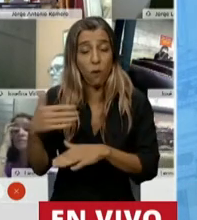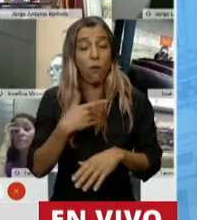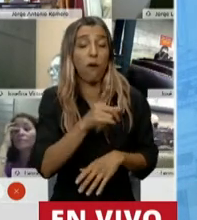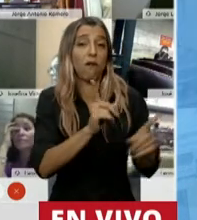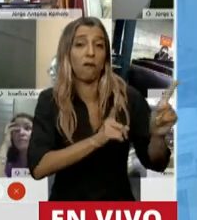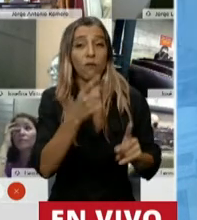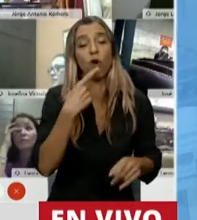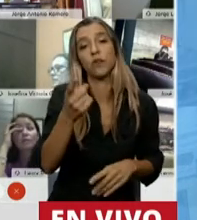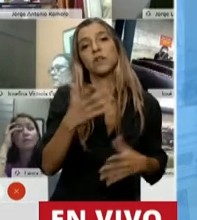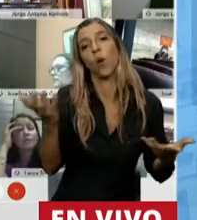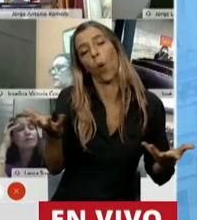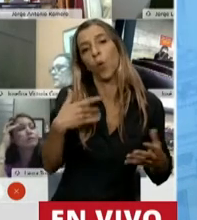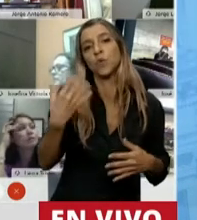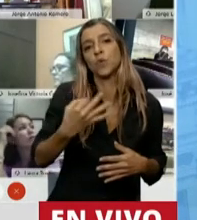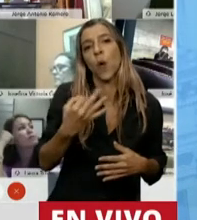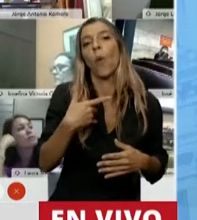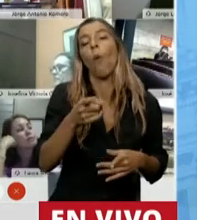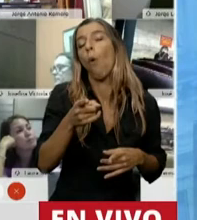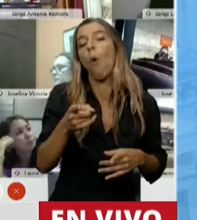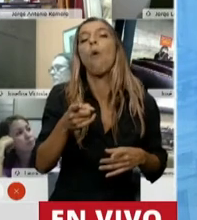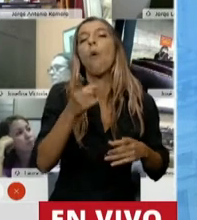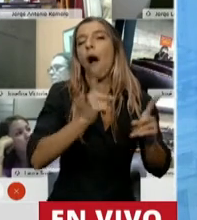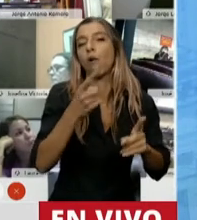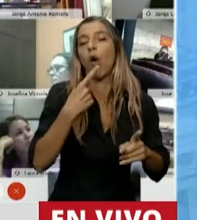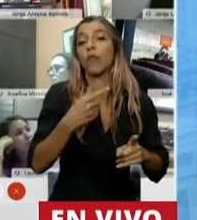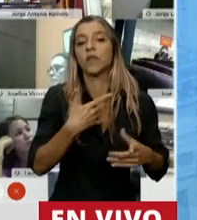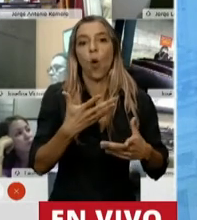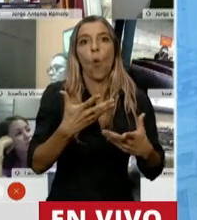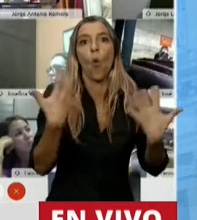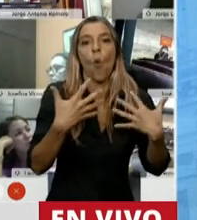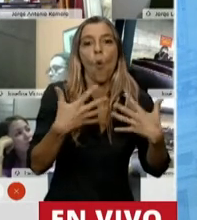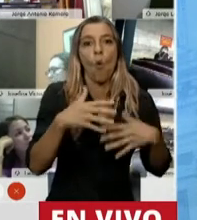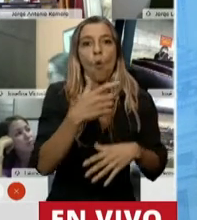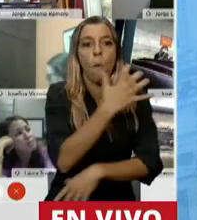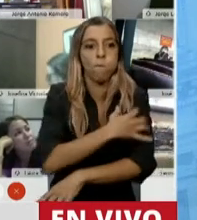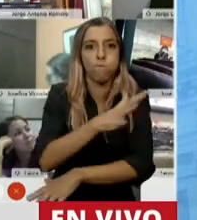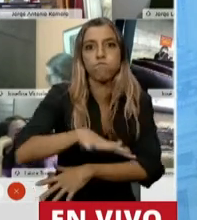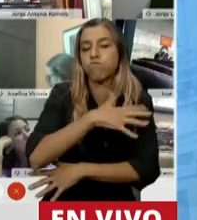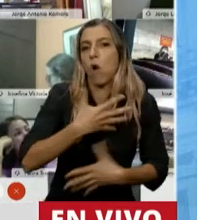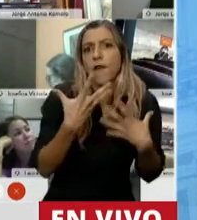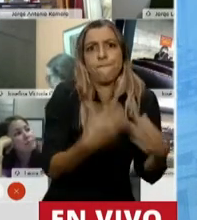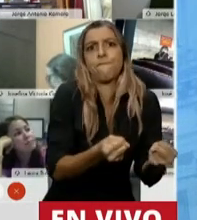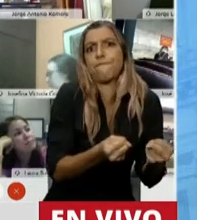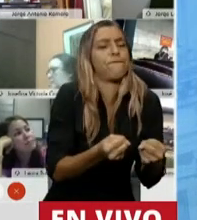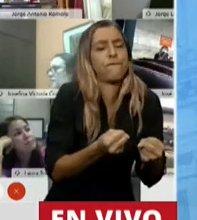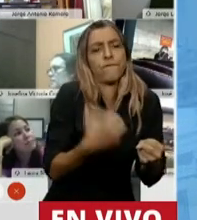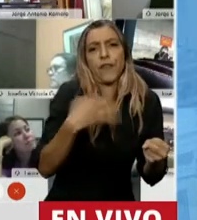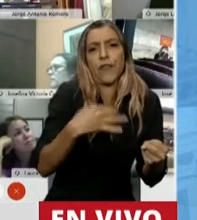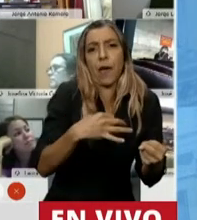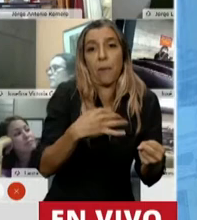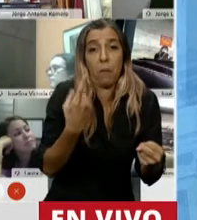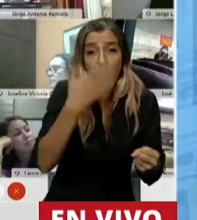están aquellos que con el ropaje de defender a los pobres terminan defendiendo la corrupción